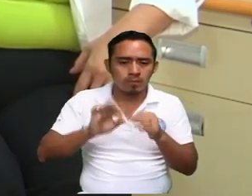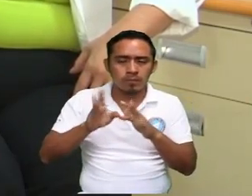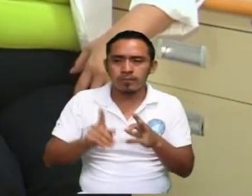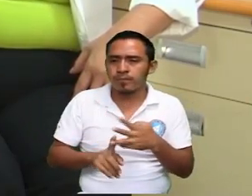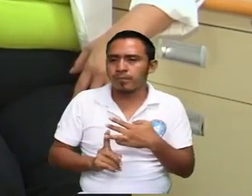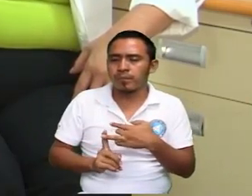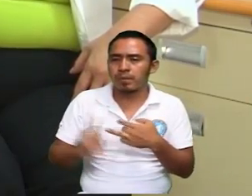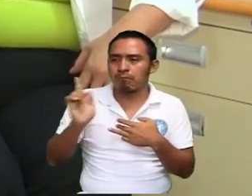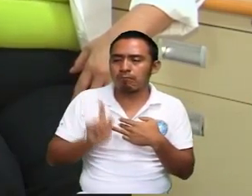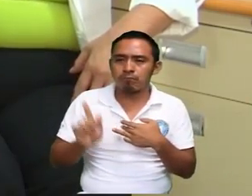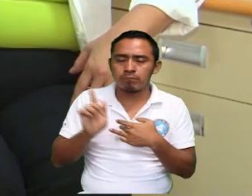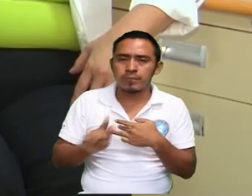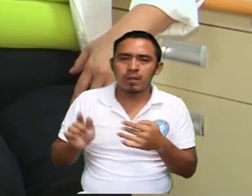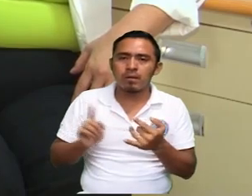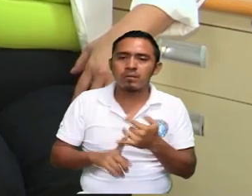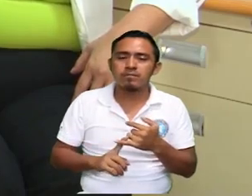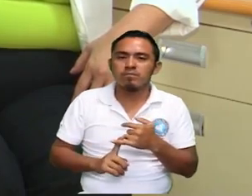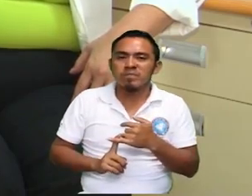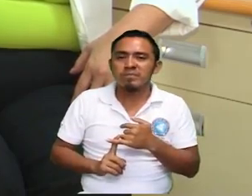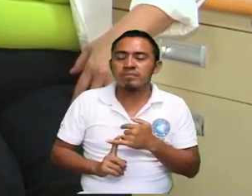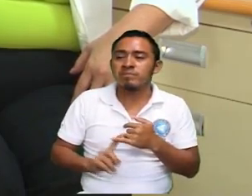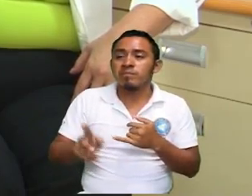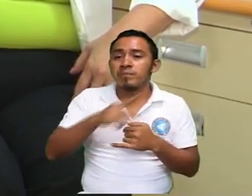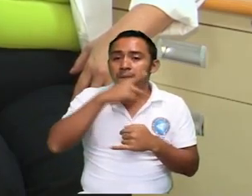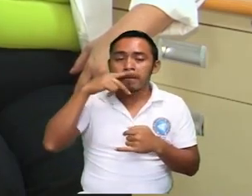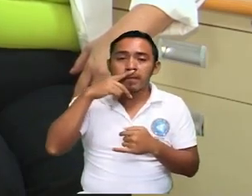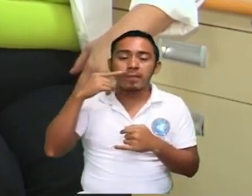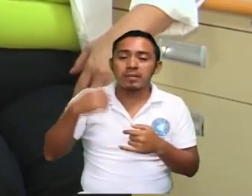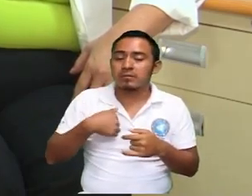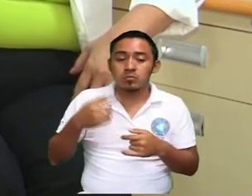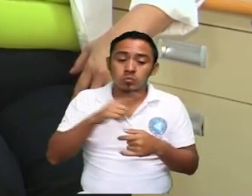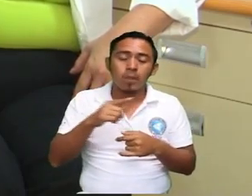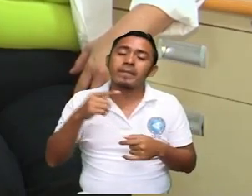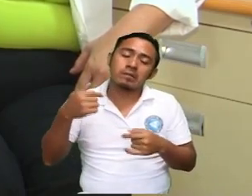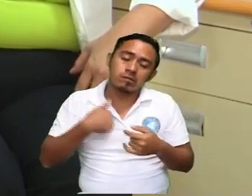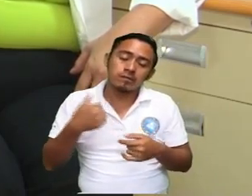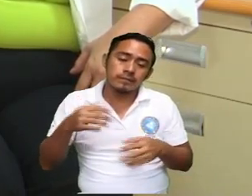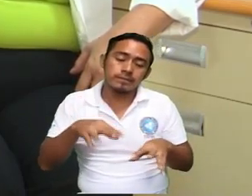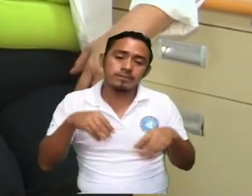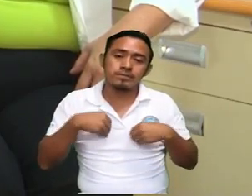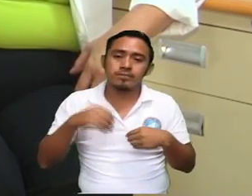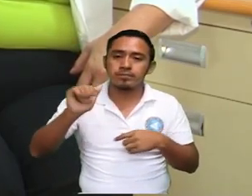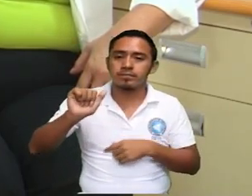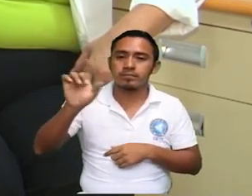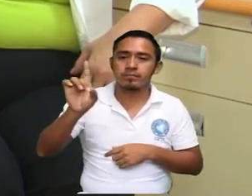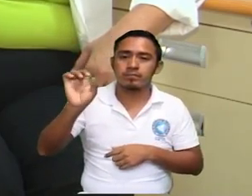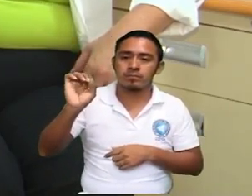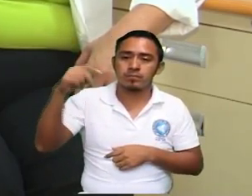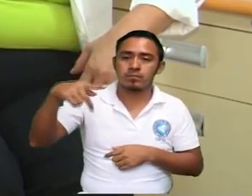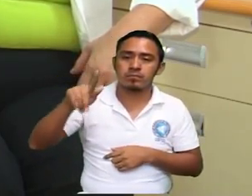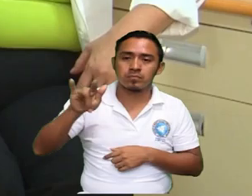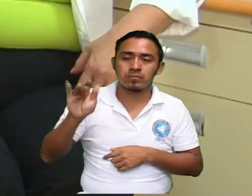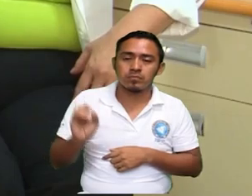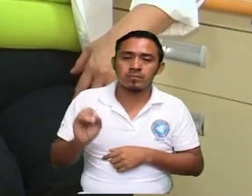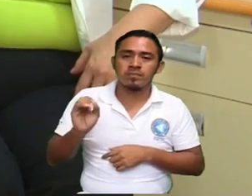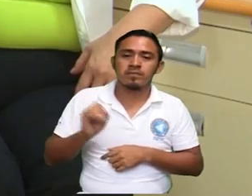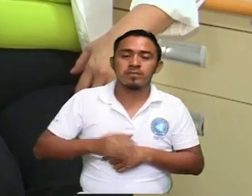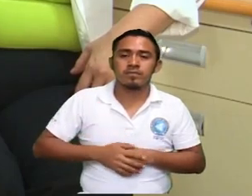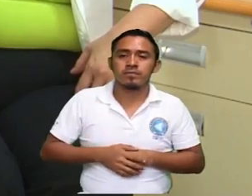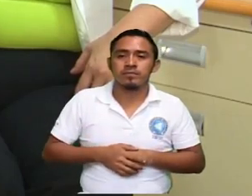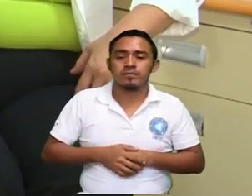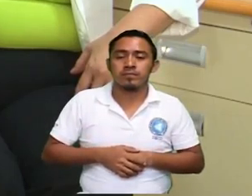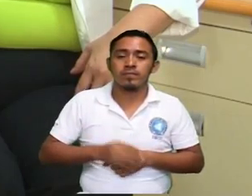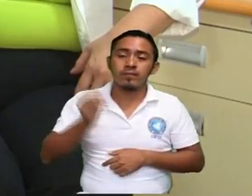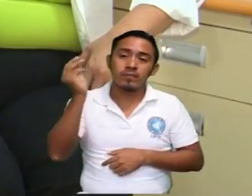hemos tenido tíos, hemos tenido hasta padres adoptivos, porque hemos tenido, en una ocasión tuvimos unos padres adoptivos, que